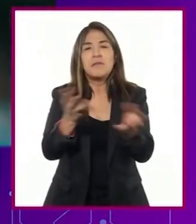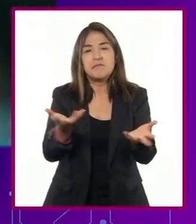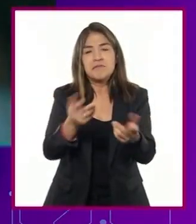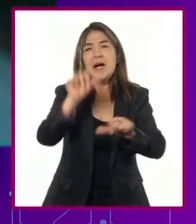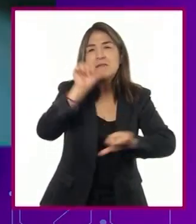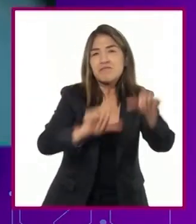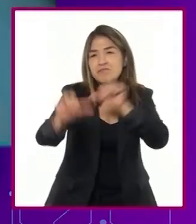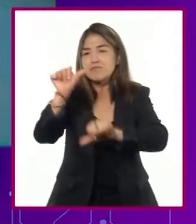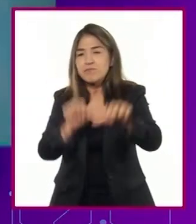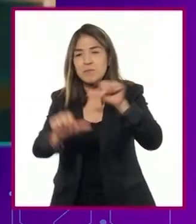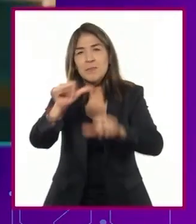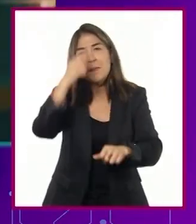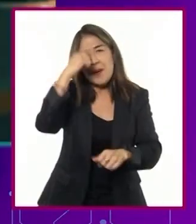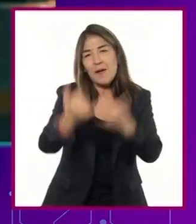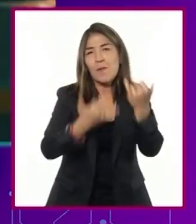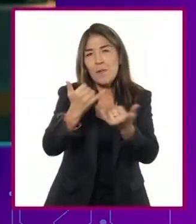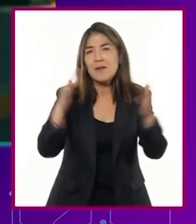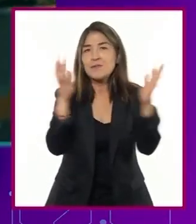torneo?